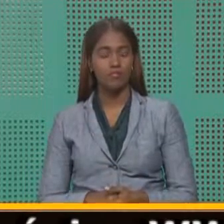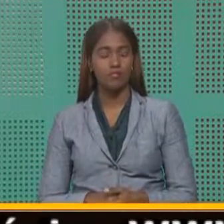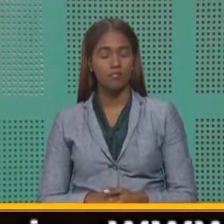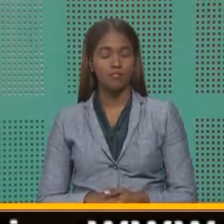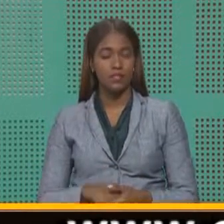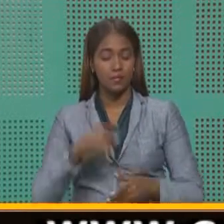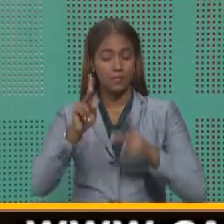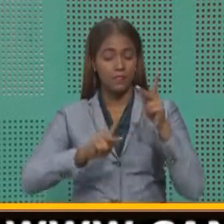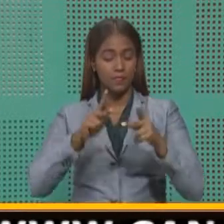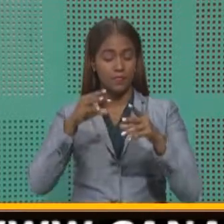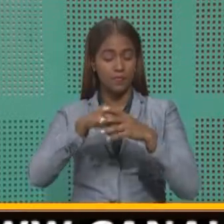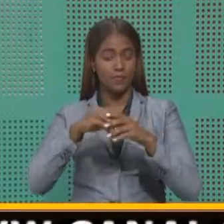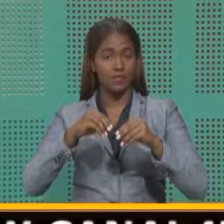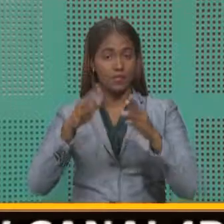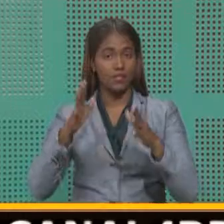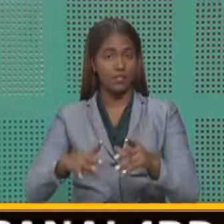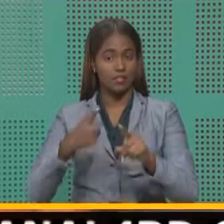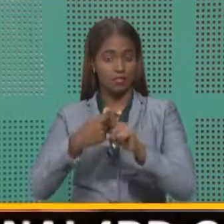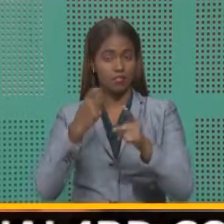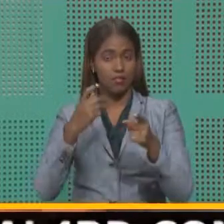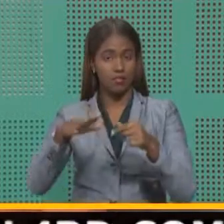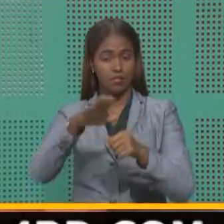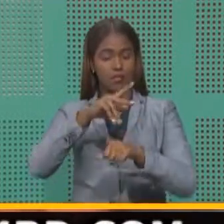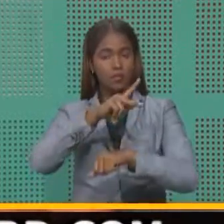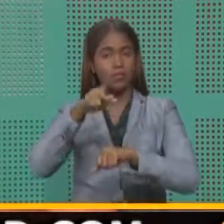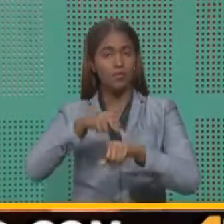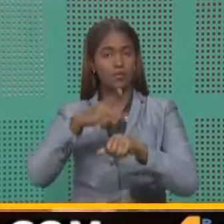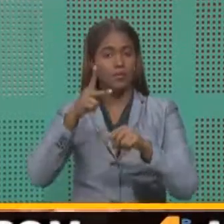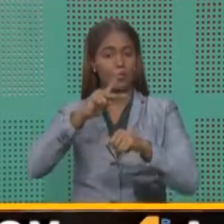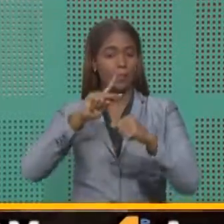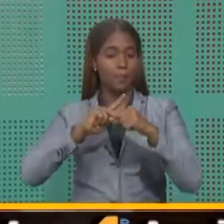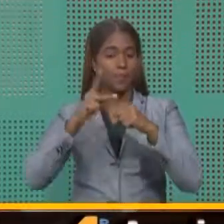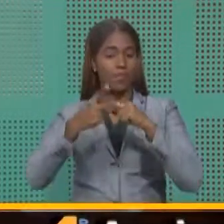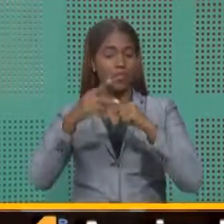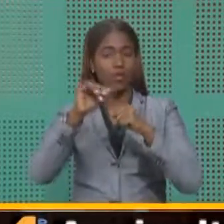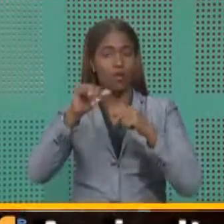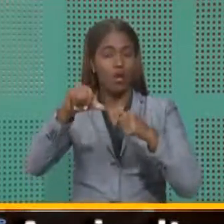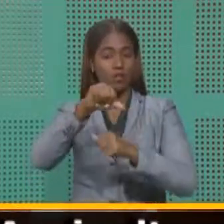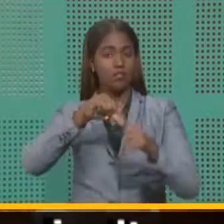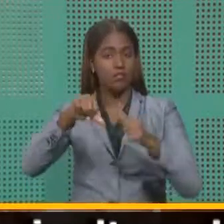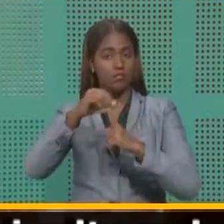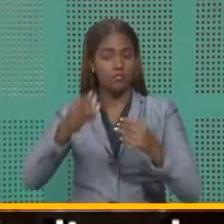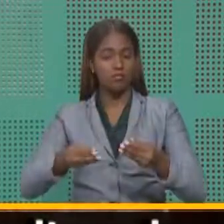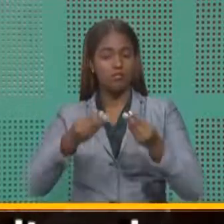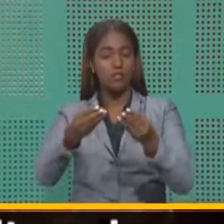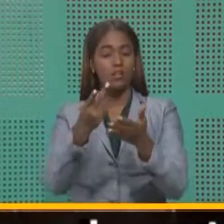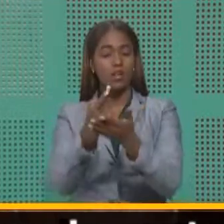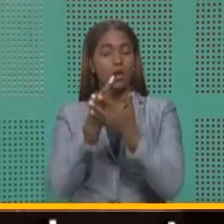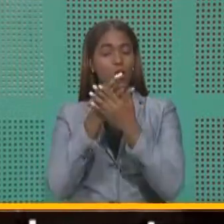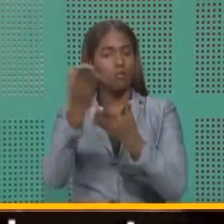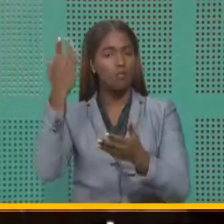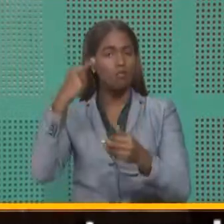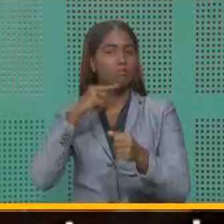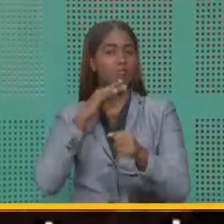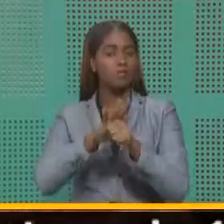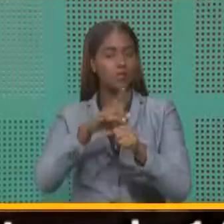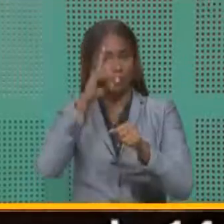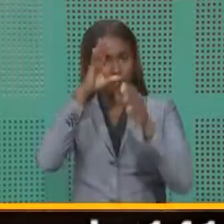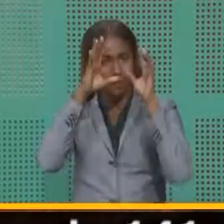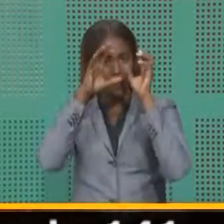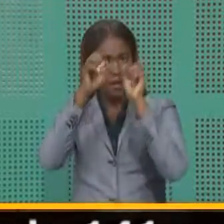ganaderos y agricultores de las provincias pedernales y agua recibieron los recursos prometidos por el presidente